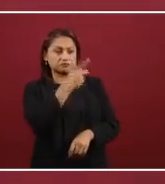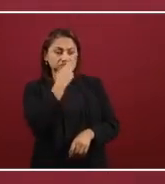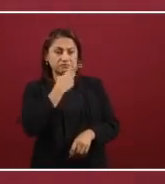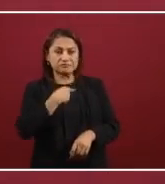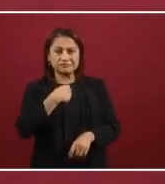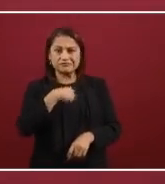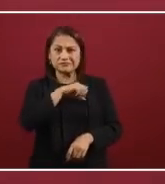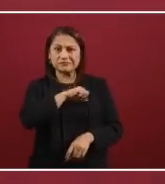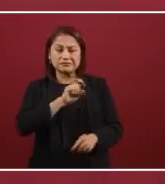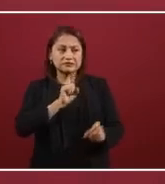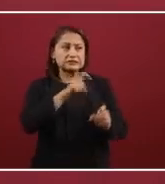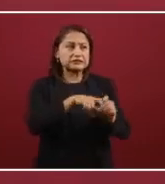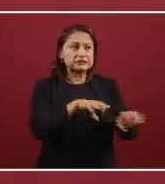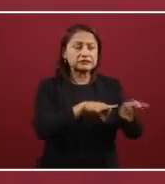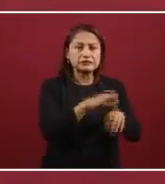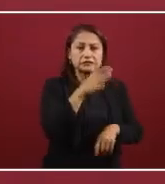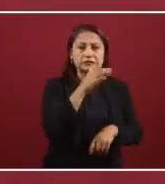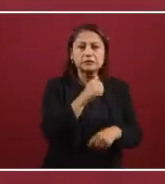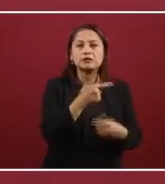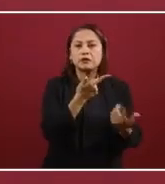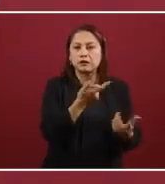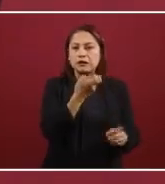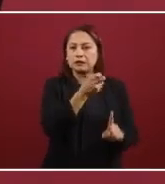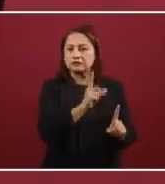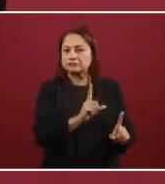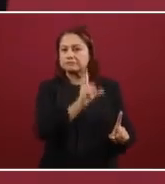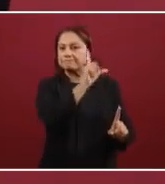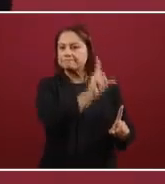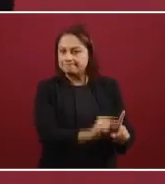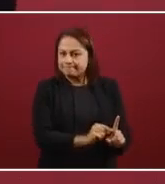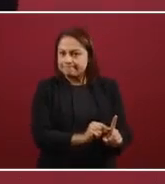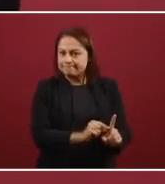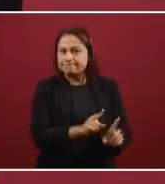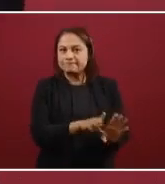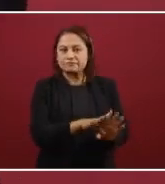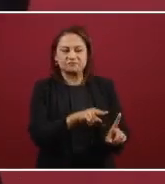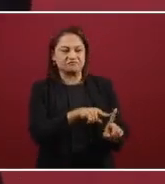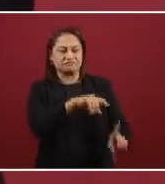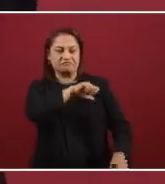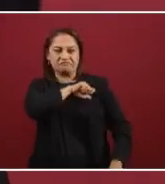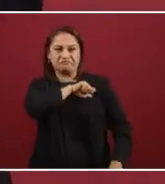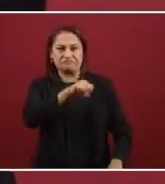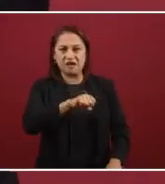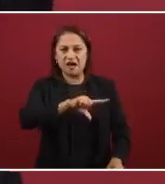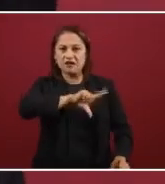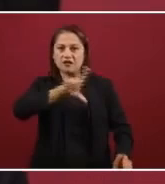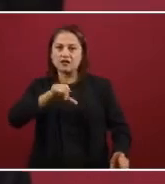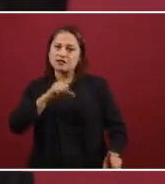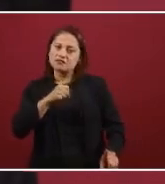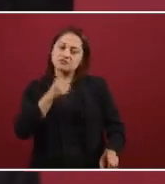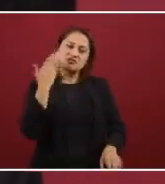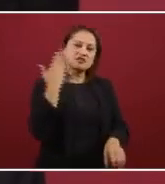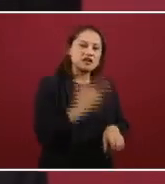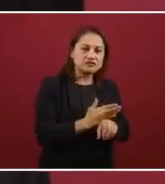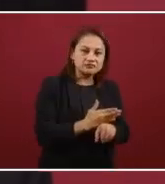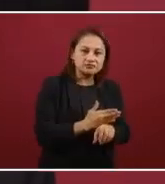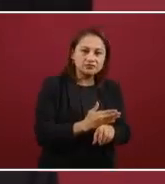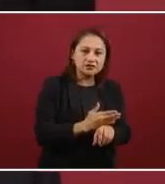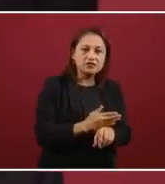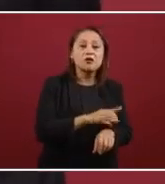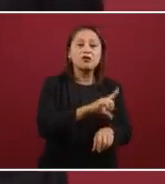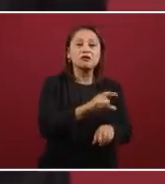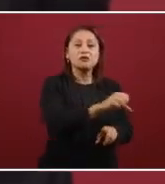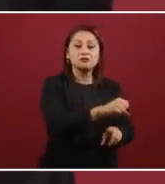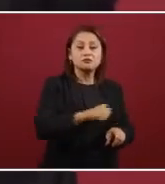vida. Entonces, viene la criminalización, viene la acción de la justicia, viene la deprivación de